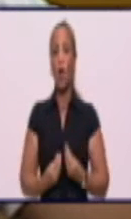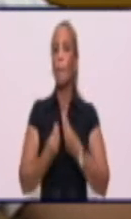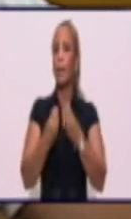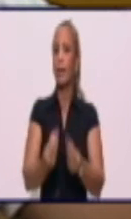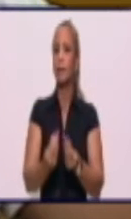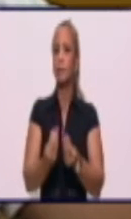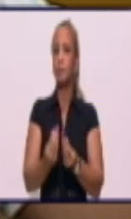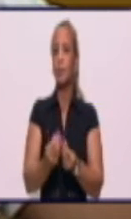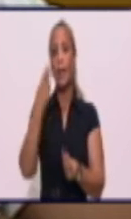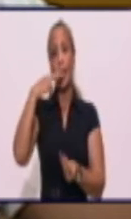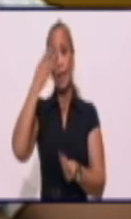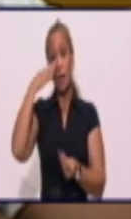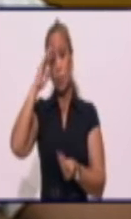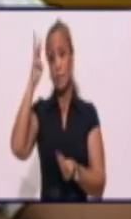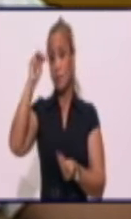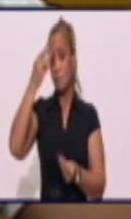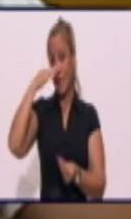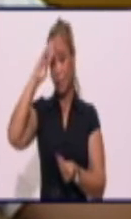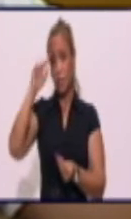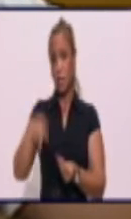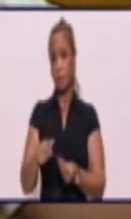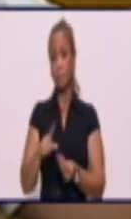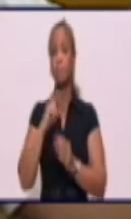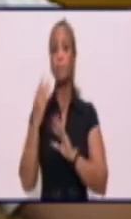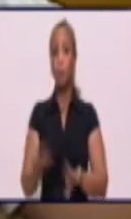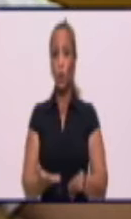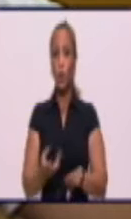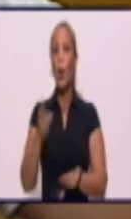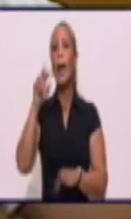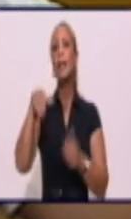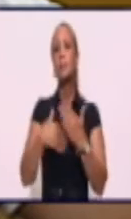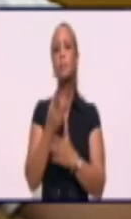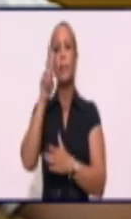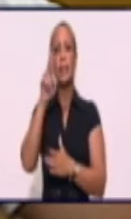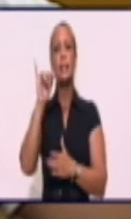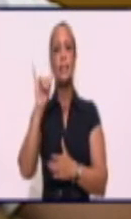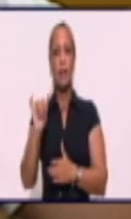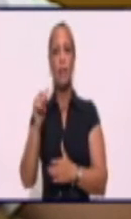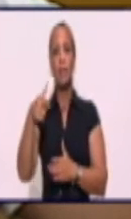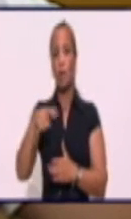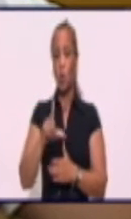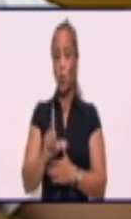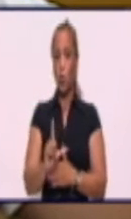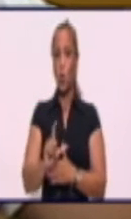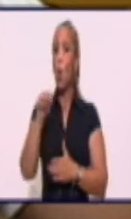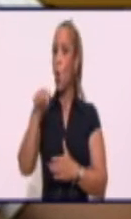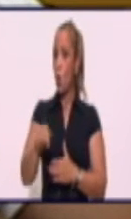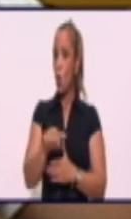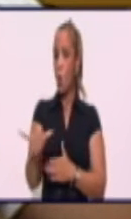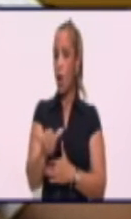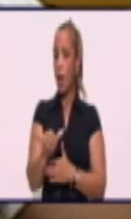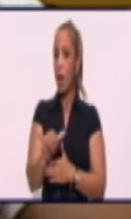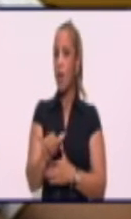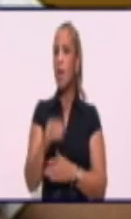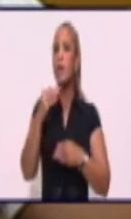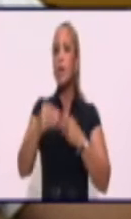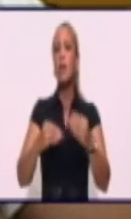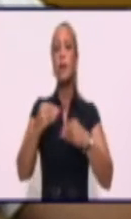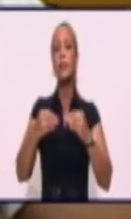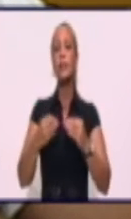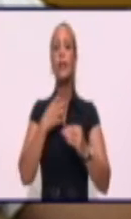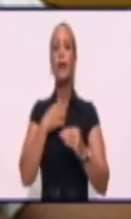los héroes y mártires caídos el 26 de julio, a lo que está atravesando hoy nuestra